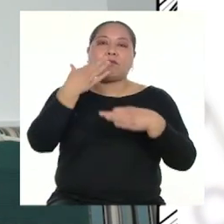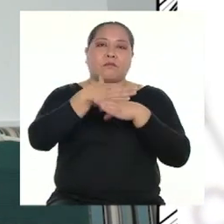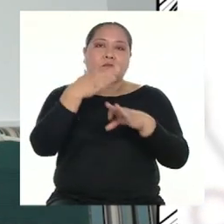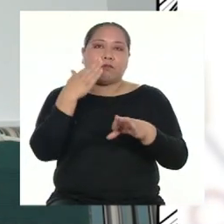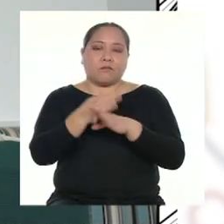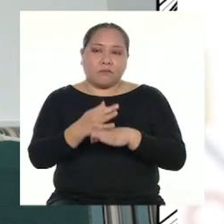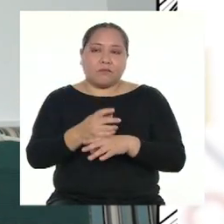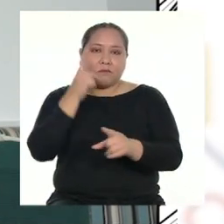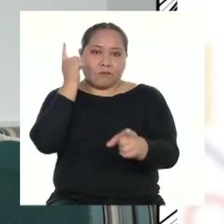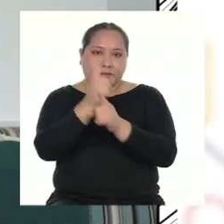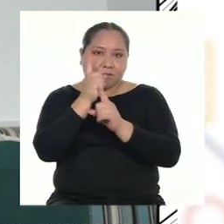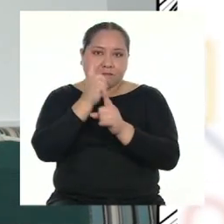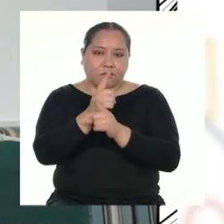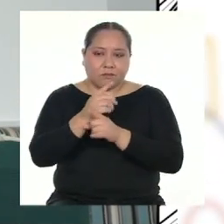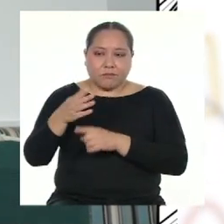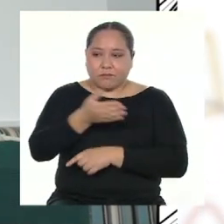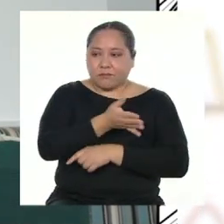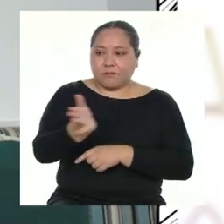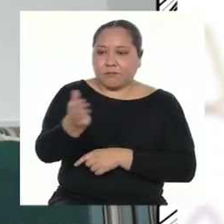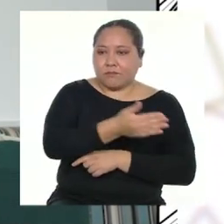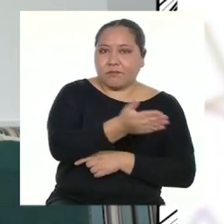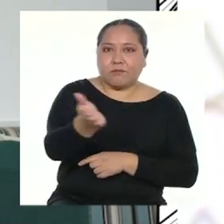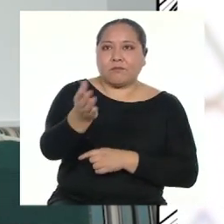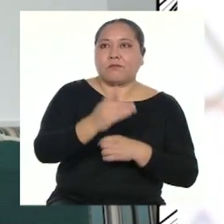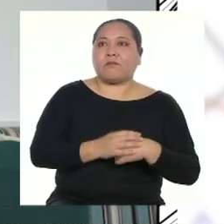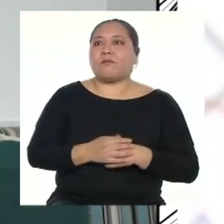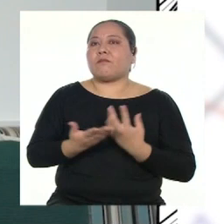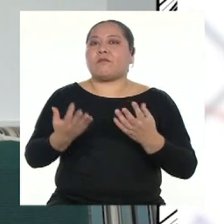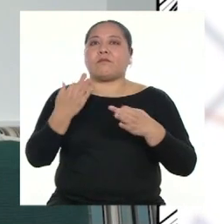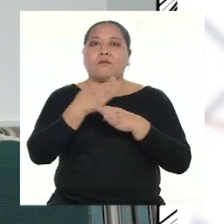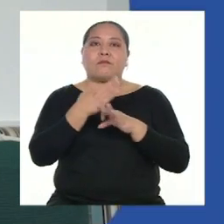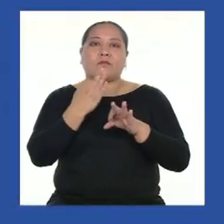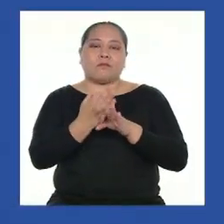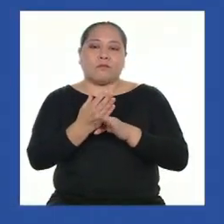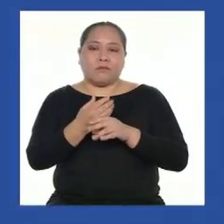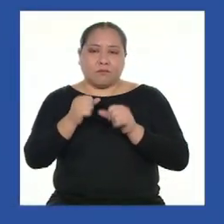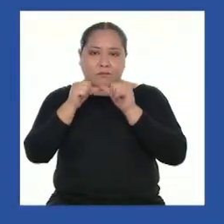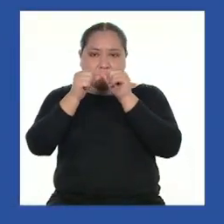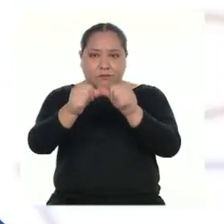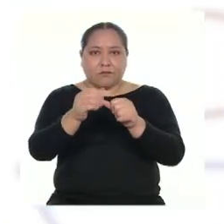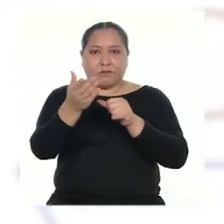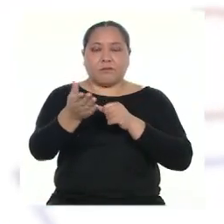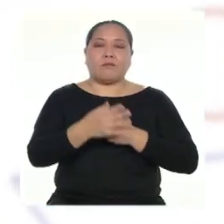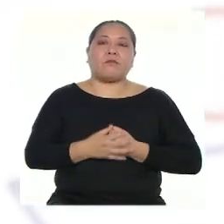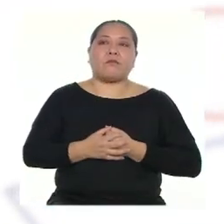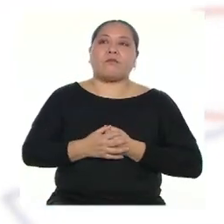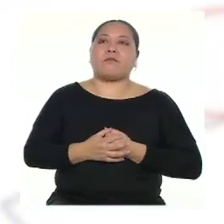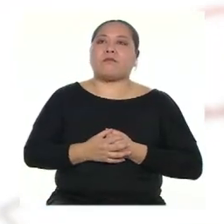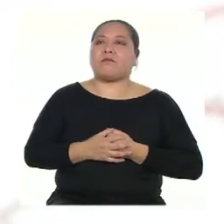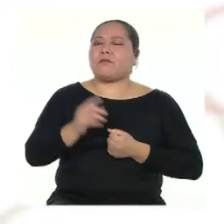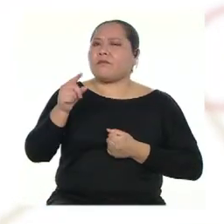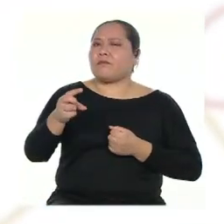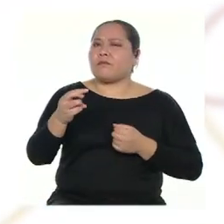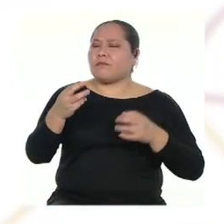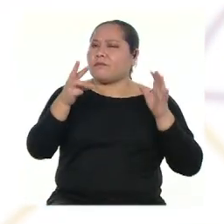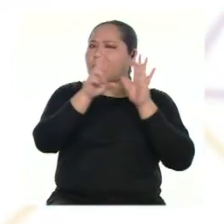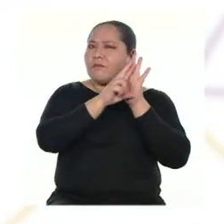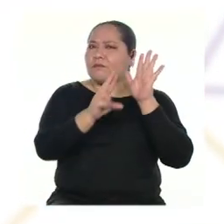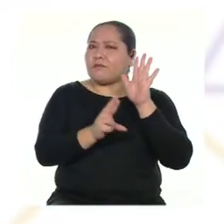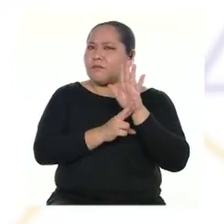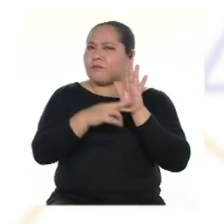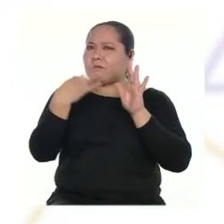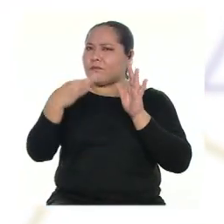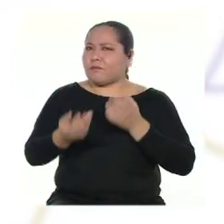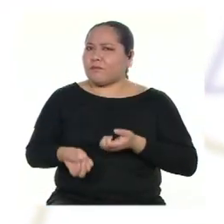más apropiado para movernos en condiciones de sostenibilidad. ¿Las medidas siempre tienen que venir